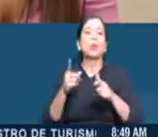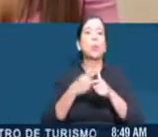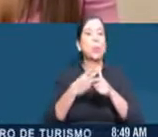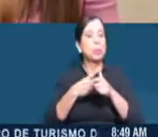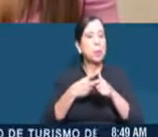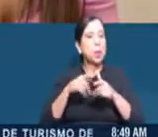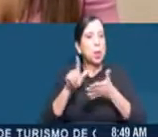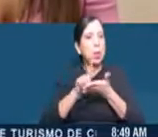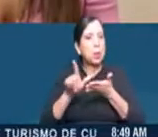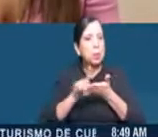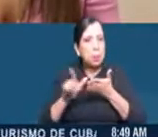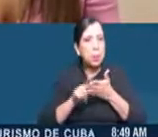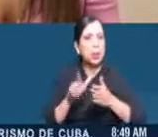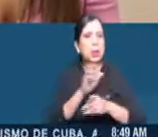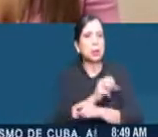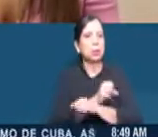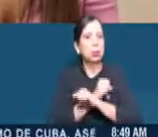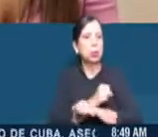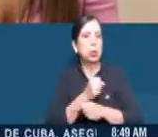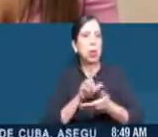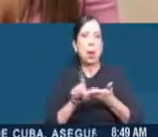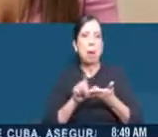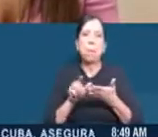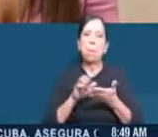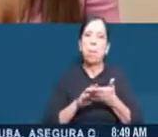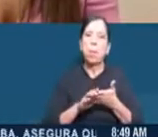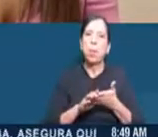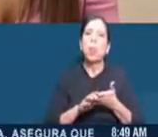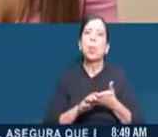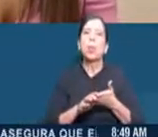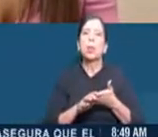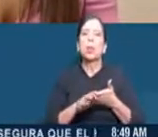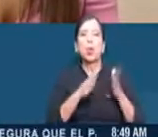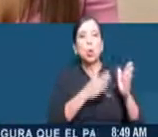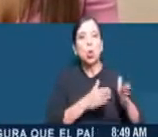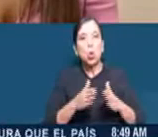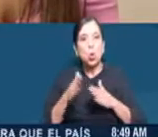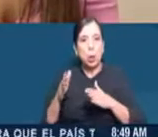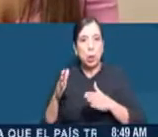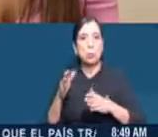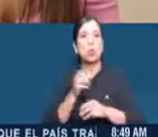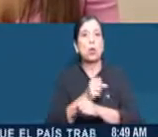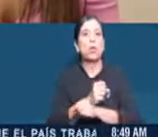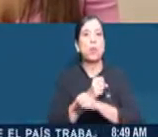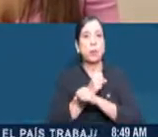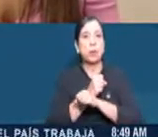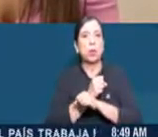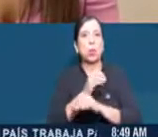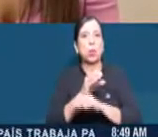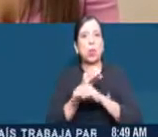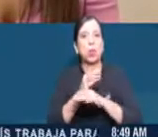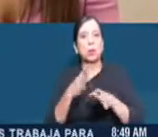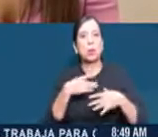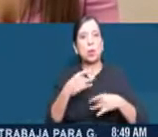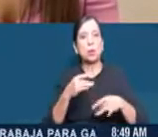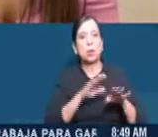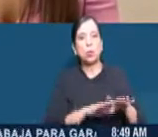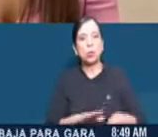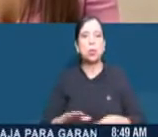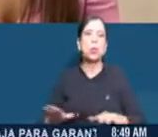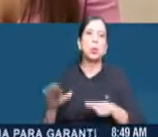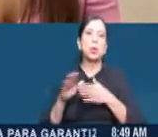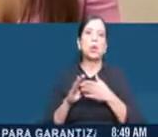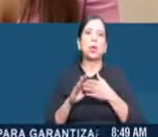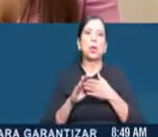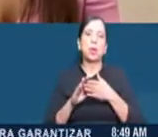para cuando sea el momento de abrir, sea de la manera más segura, cuidando de la salud de tanto los niños como